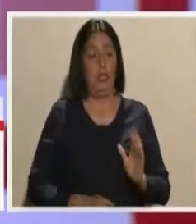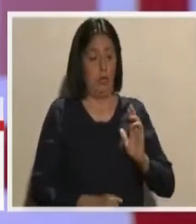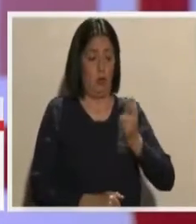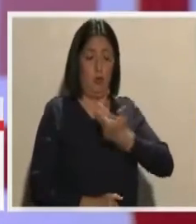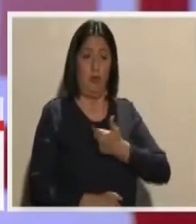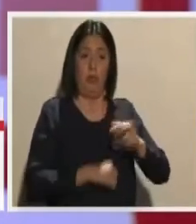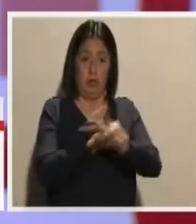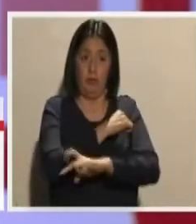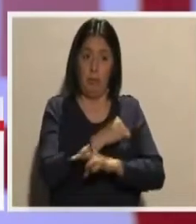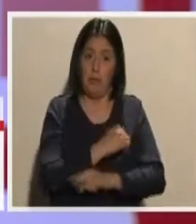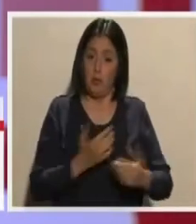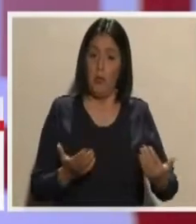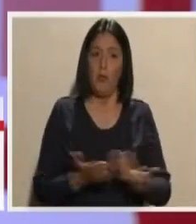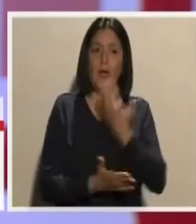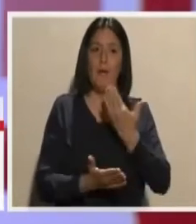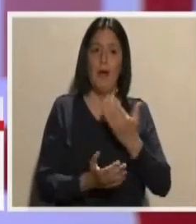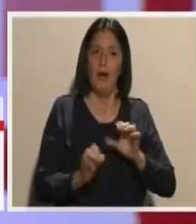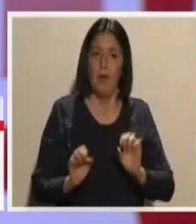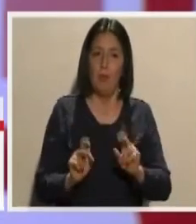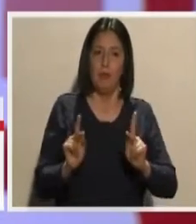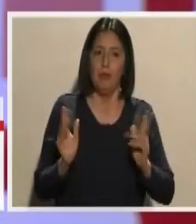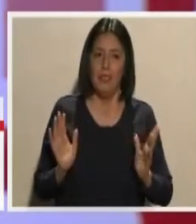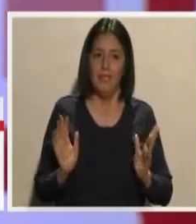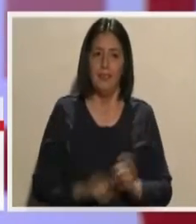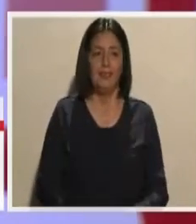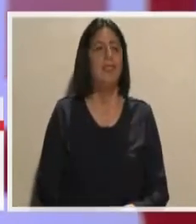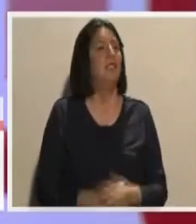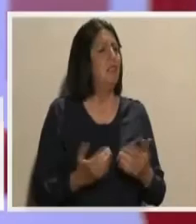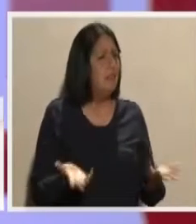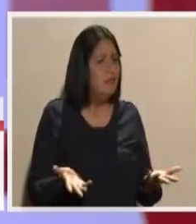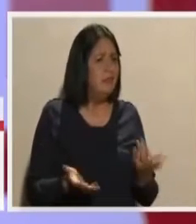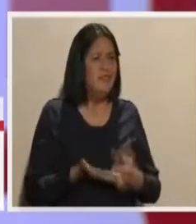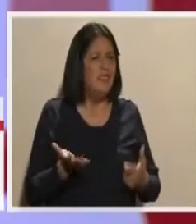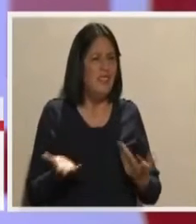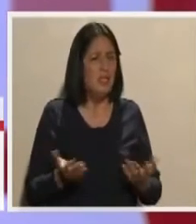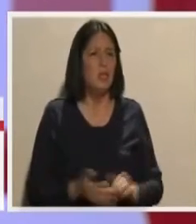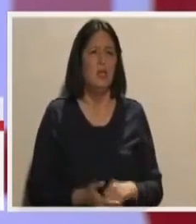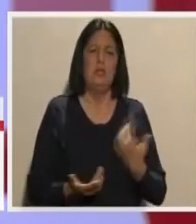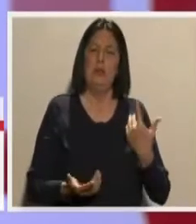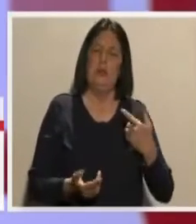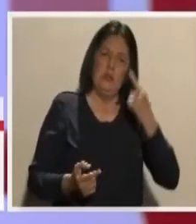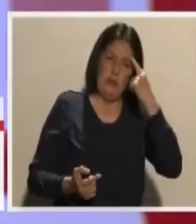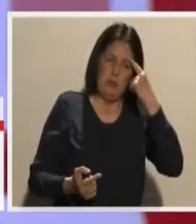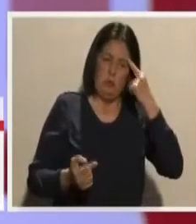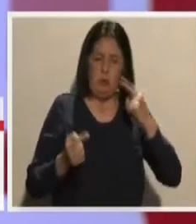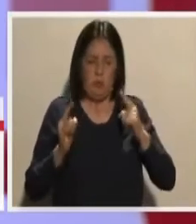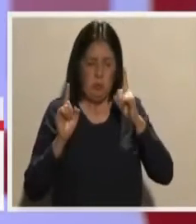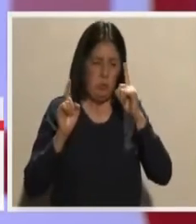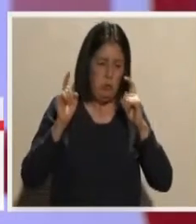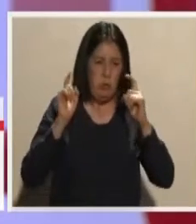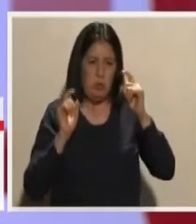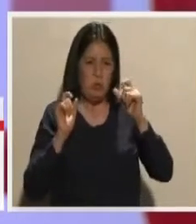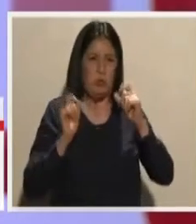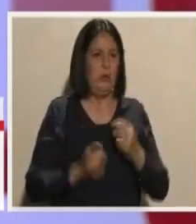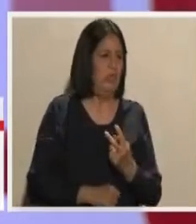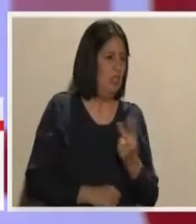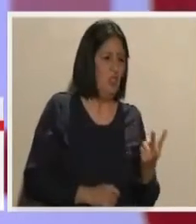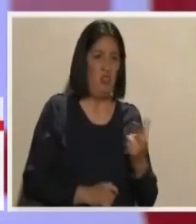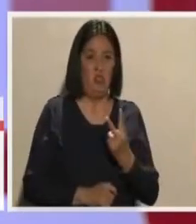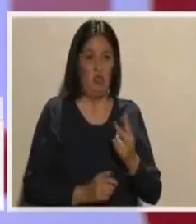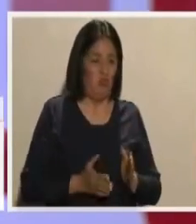país tiene una nueva oportunidad, y es que enfrenta una disyuntiva y está entre dos